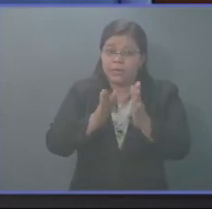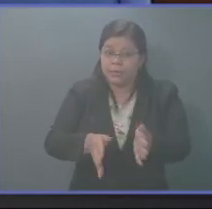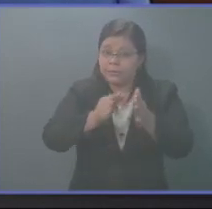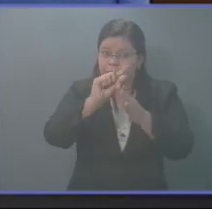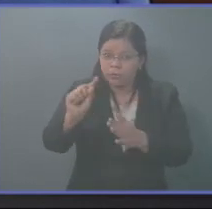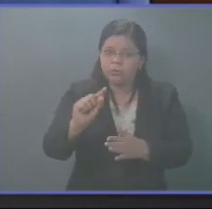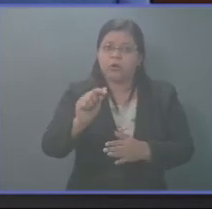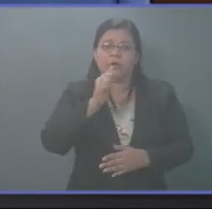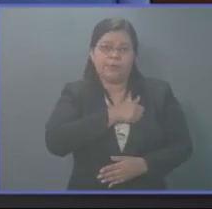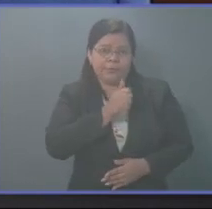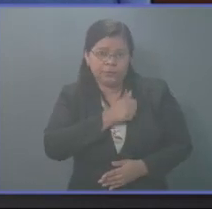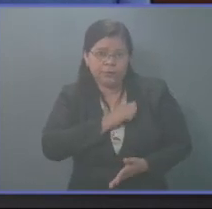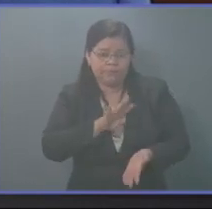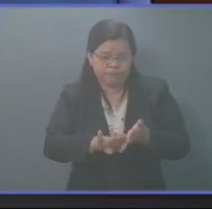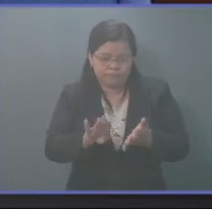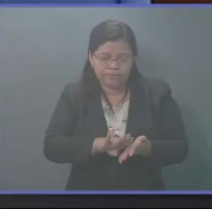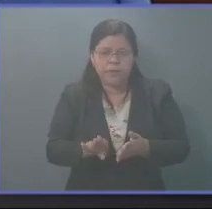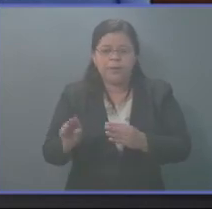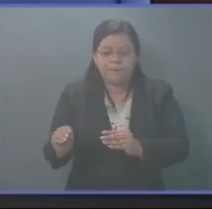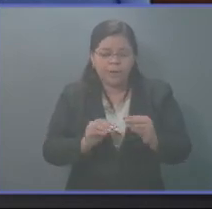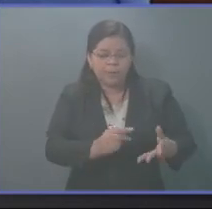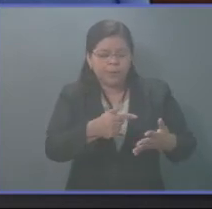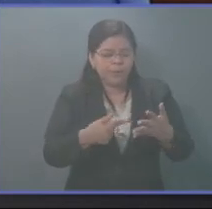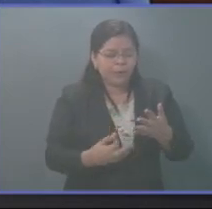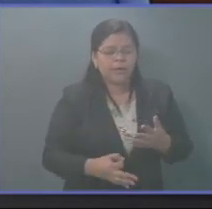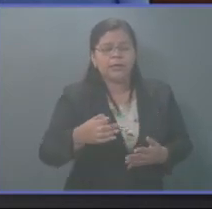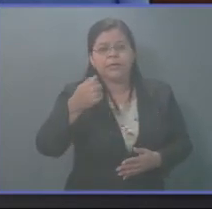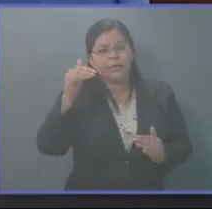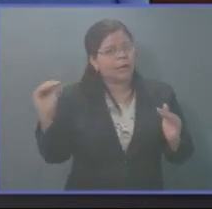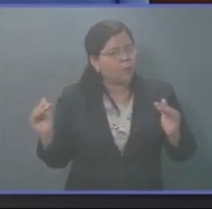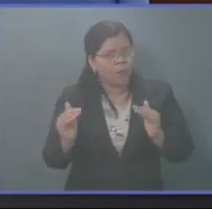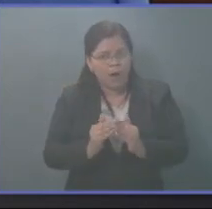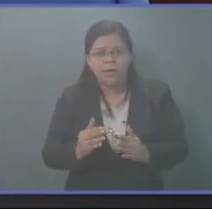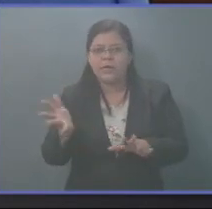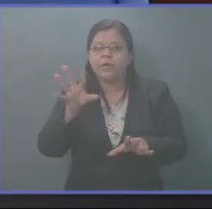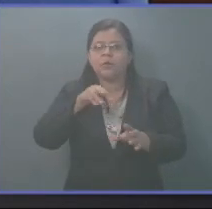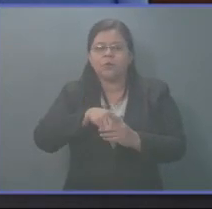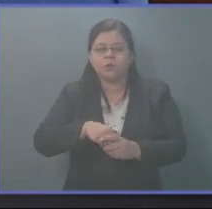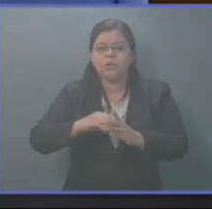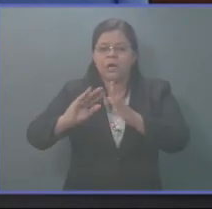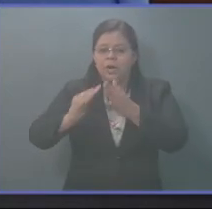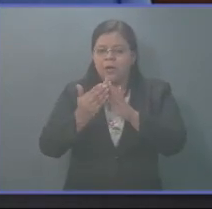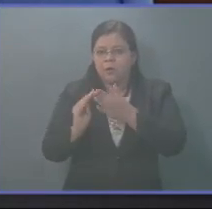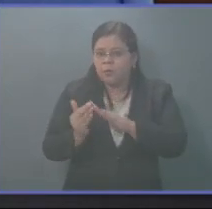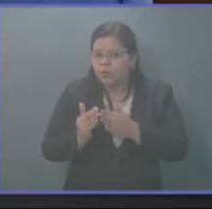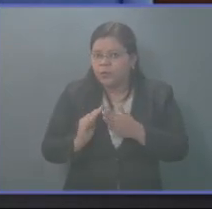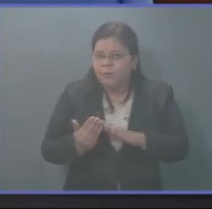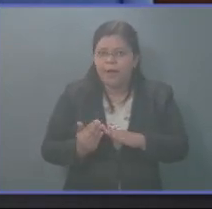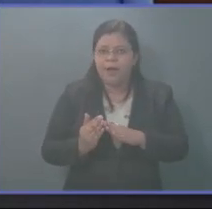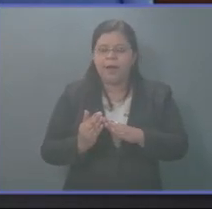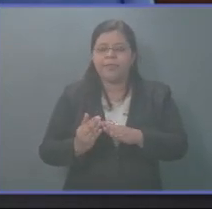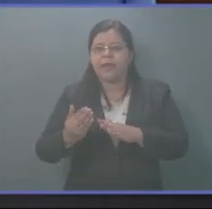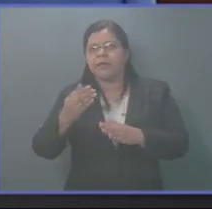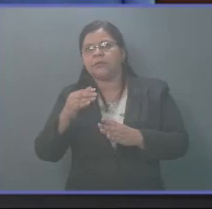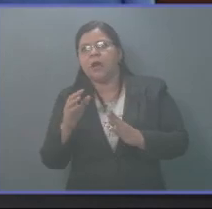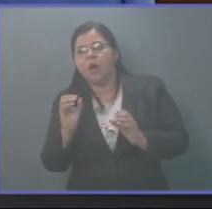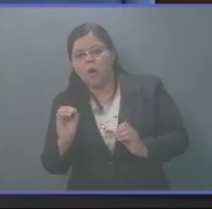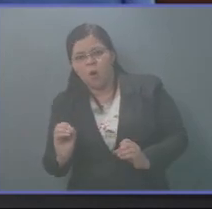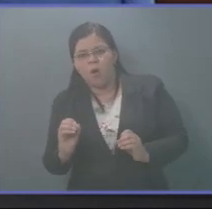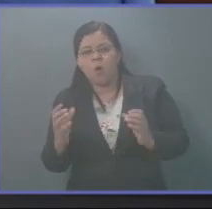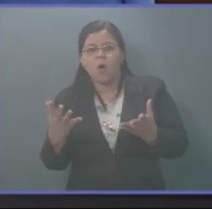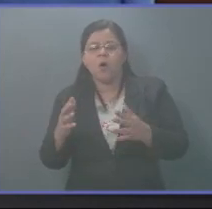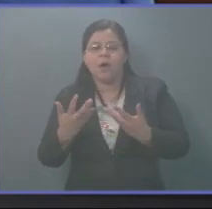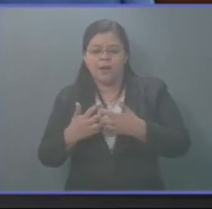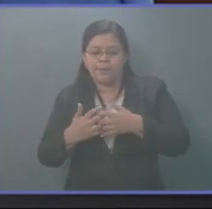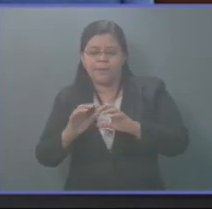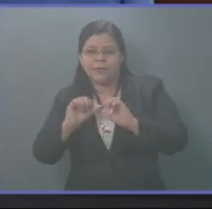sea como contribuyente o responsable. Para los efectos de la aplicación de esta ley se consideran también sujetos pasivos las comunidades de bienes, sucesiones, fideicomisos, sociedades de